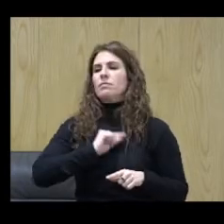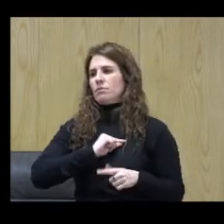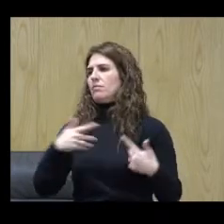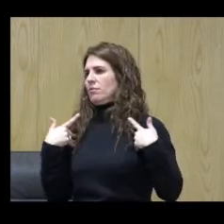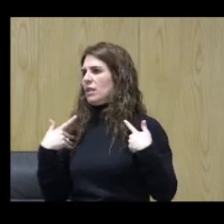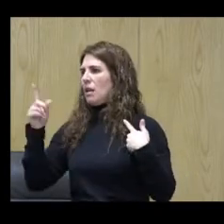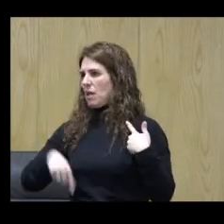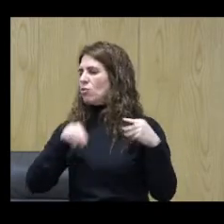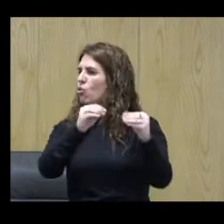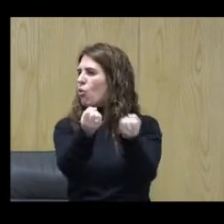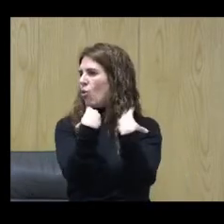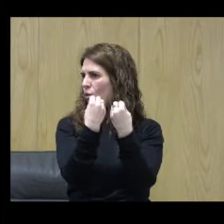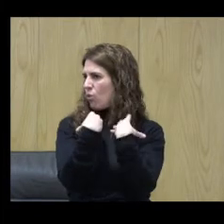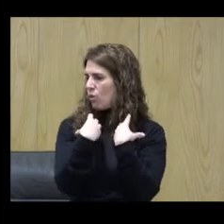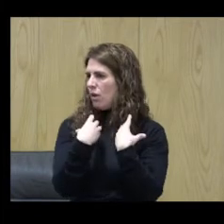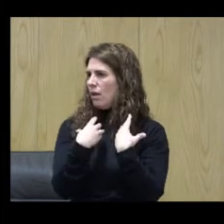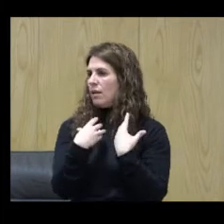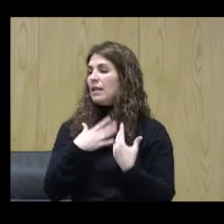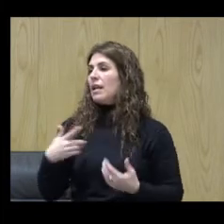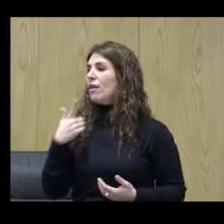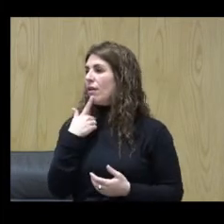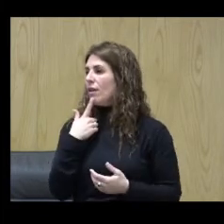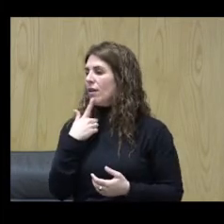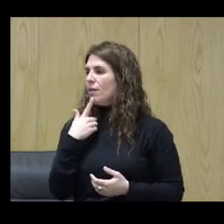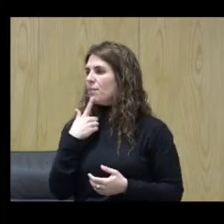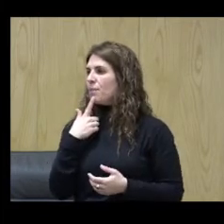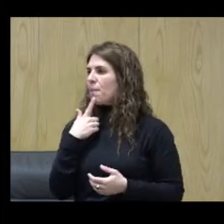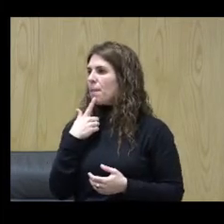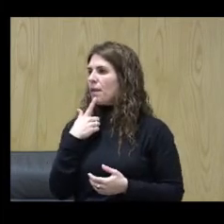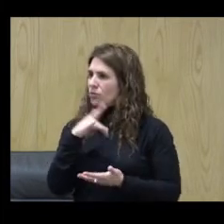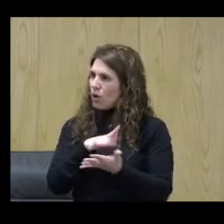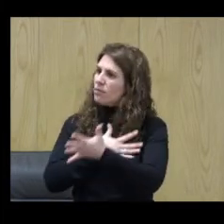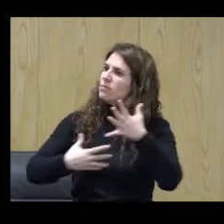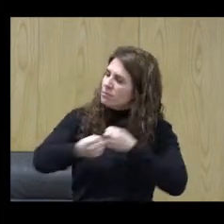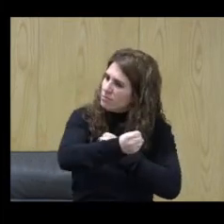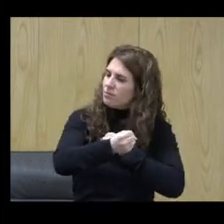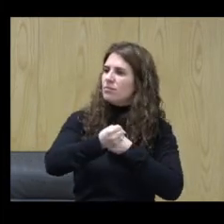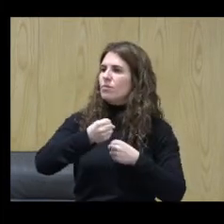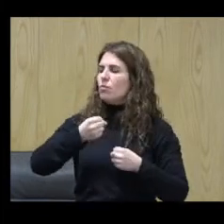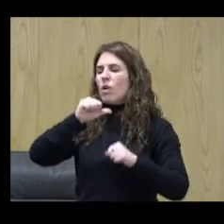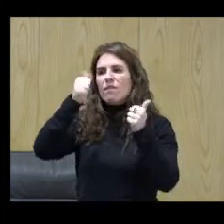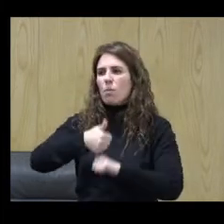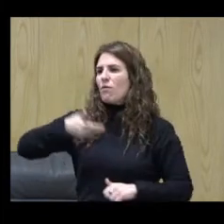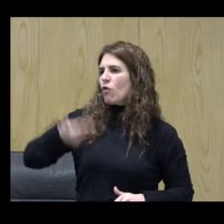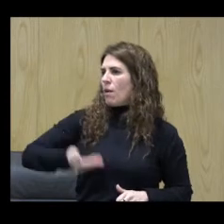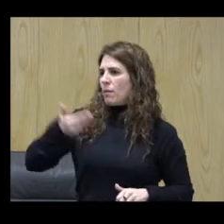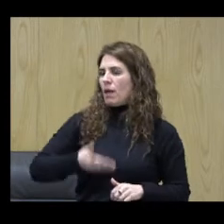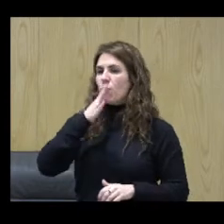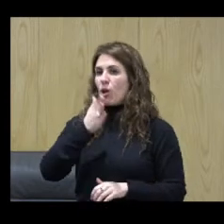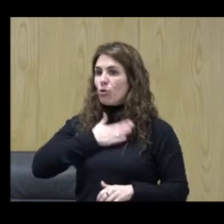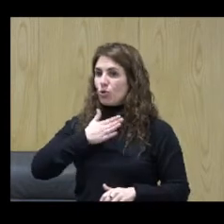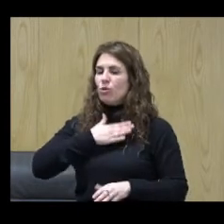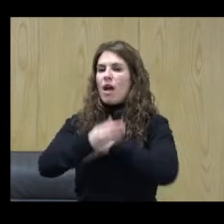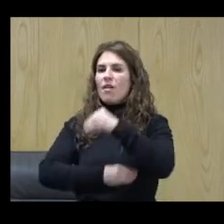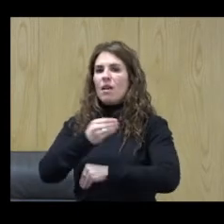información. Entonces, es algo en lo que nos ponemos en lugar del otro. Y ese es un mecanismo fundamental porque canalizamos de esa